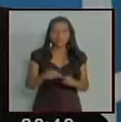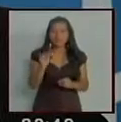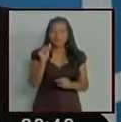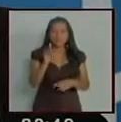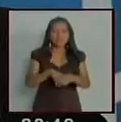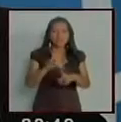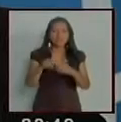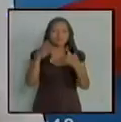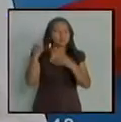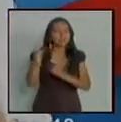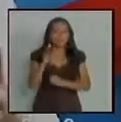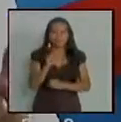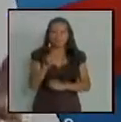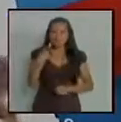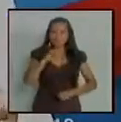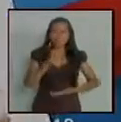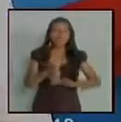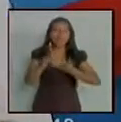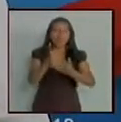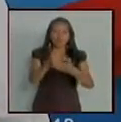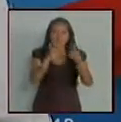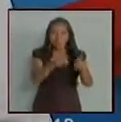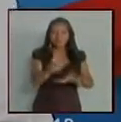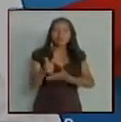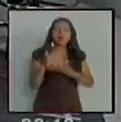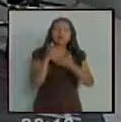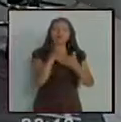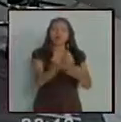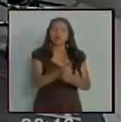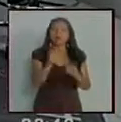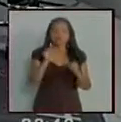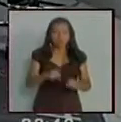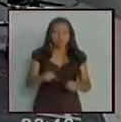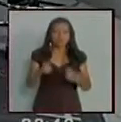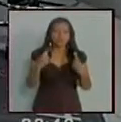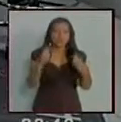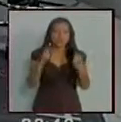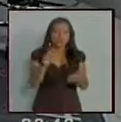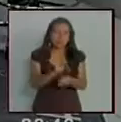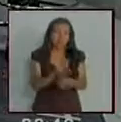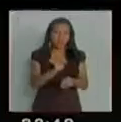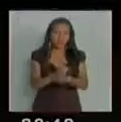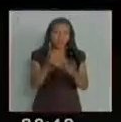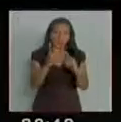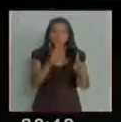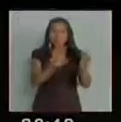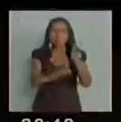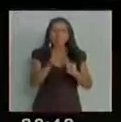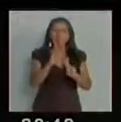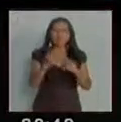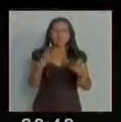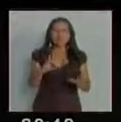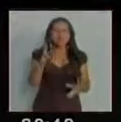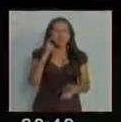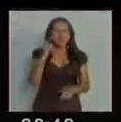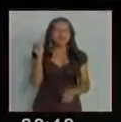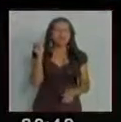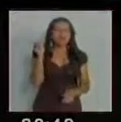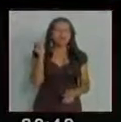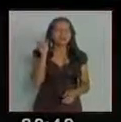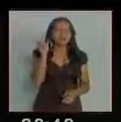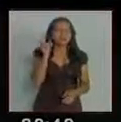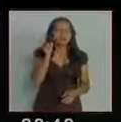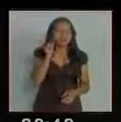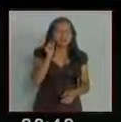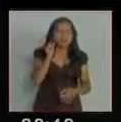una herramienta para nosotros, ¿no?, para ellos especialmente. ¿Ese podría ser uno de los tratamientos en el caso de aquellas personas que van perdiendo la audición